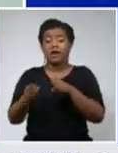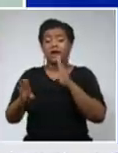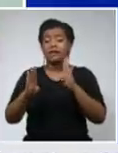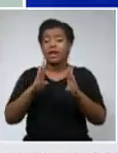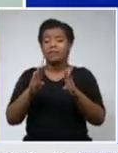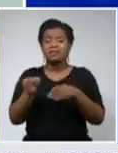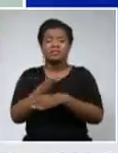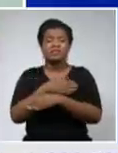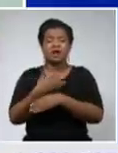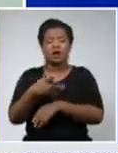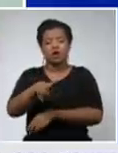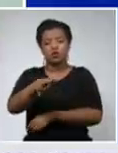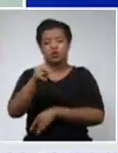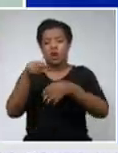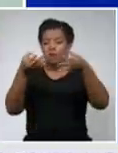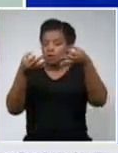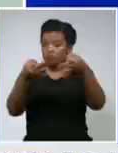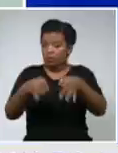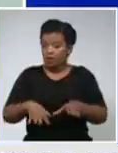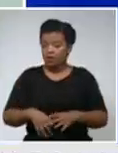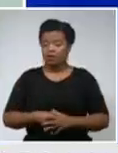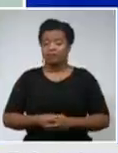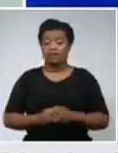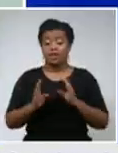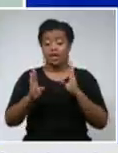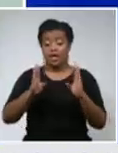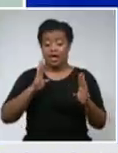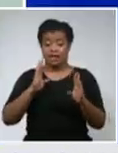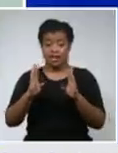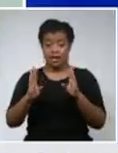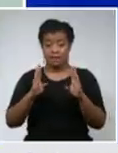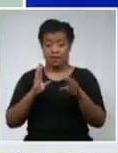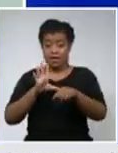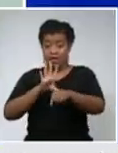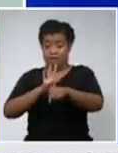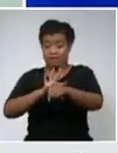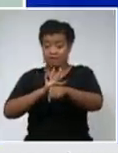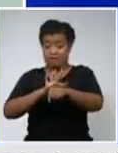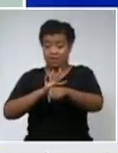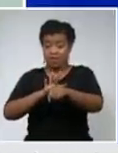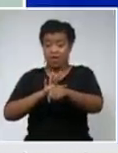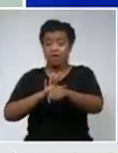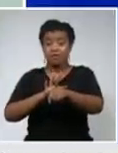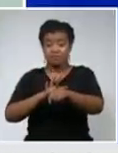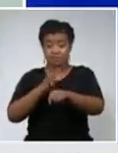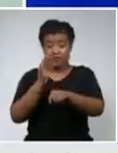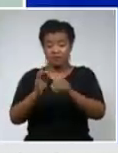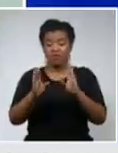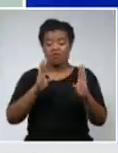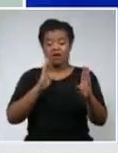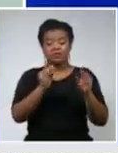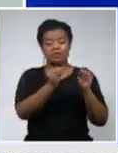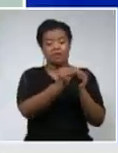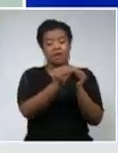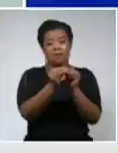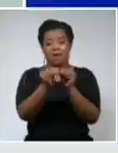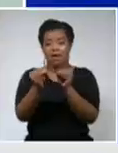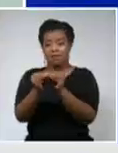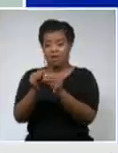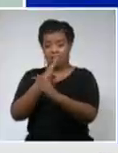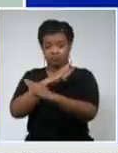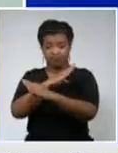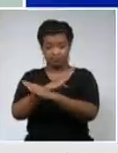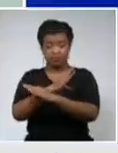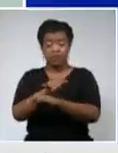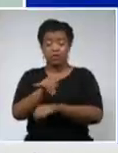normalidad. Ya la etapa epidémica tiene una fase que es la de transmisión autóctona limitada. Y como se puede